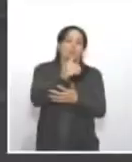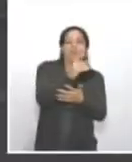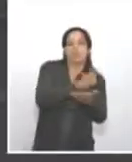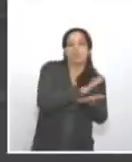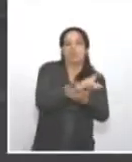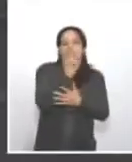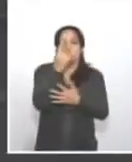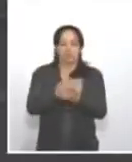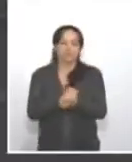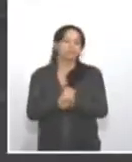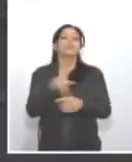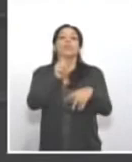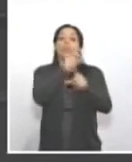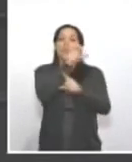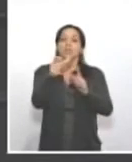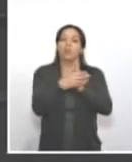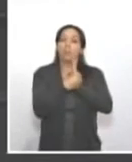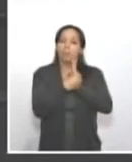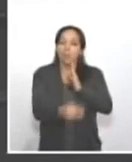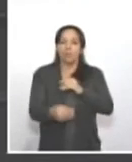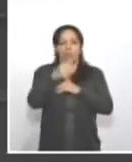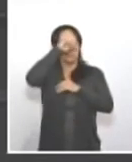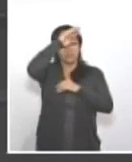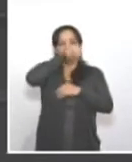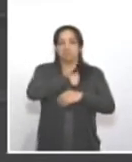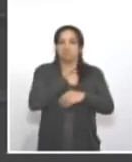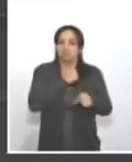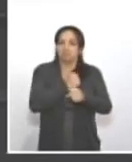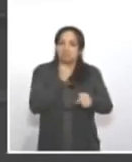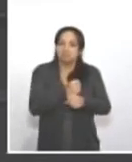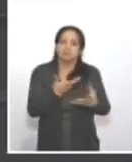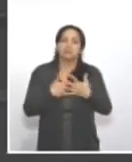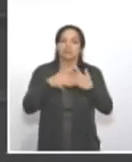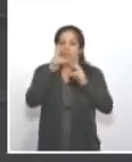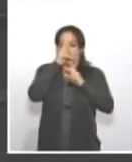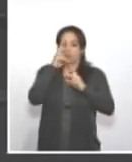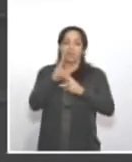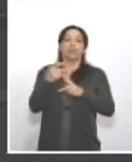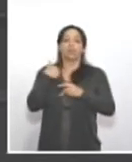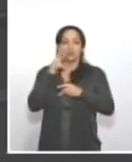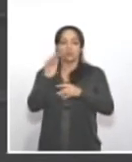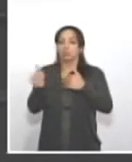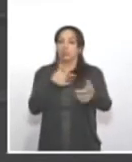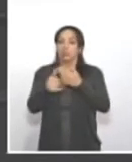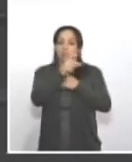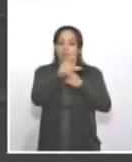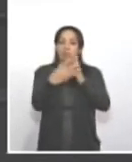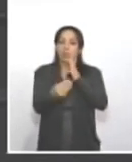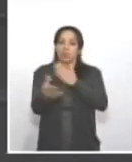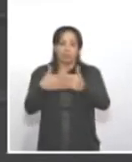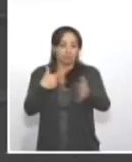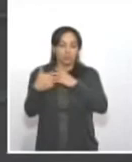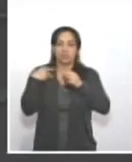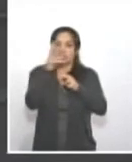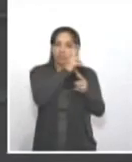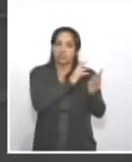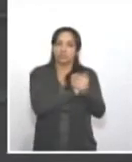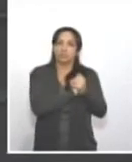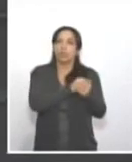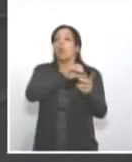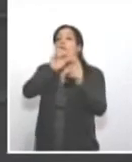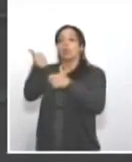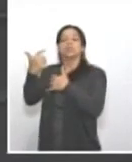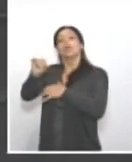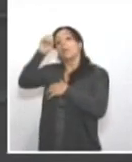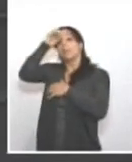Unos gentes pobrísimas, mineros artesanales, respetabilísimos a mi juicio, así sean pobres, y otros